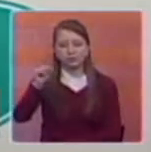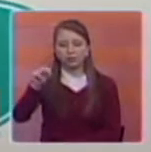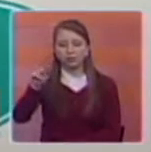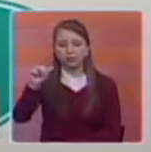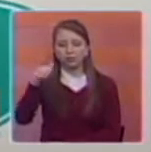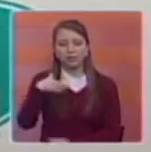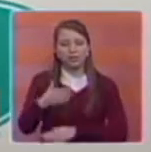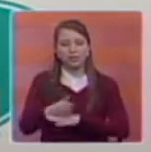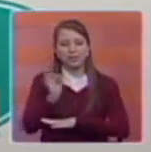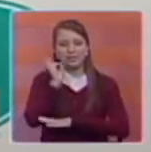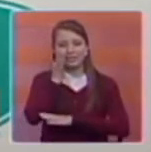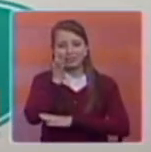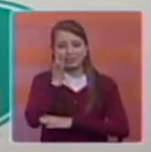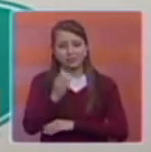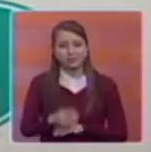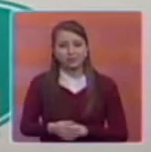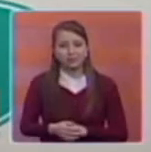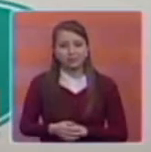quedaron deliciosas,